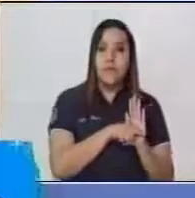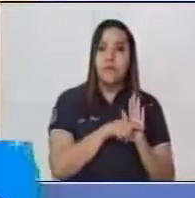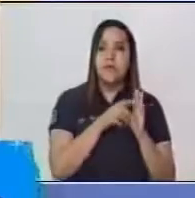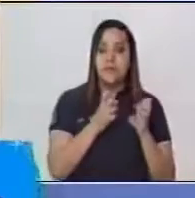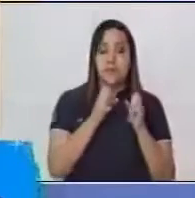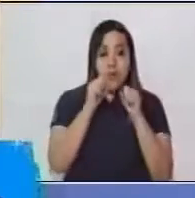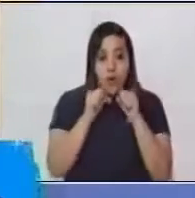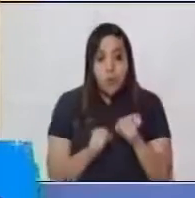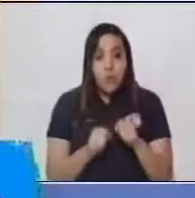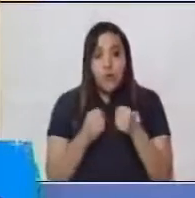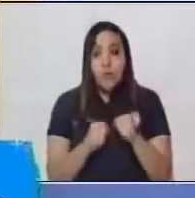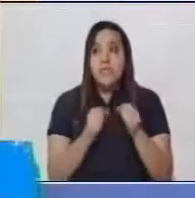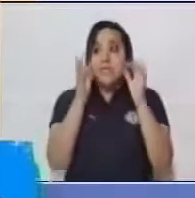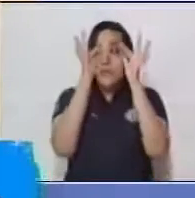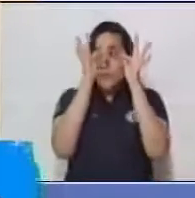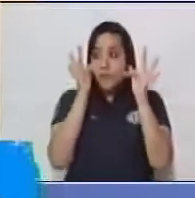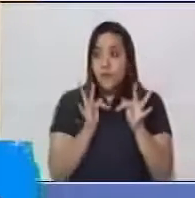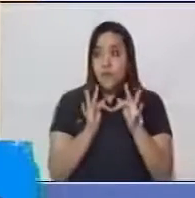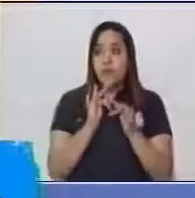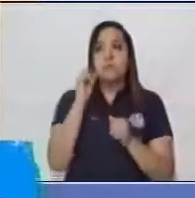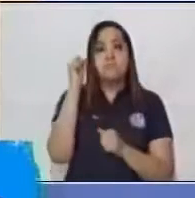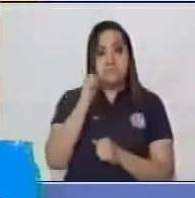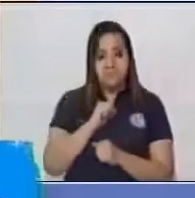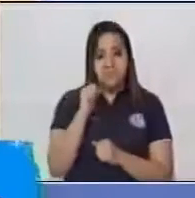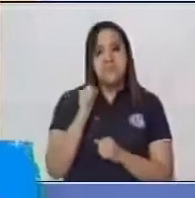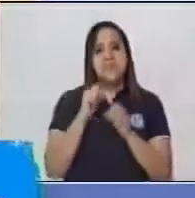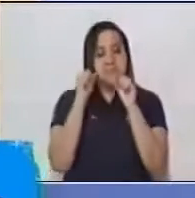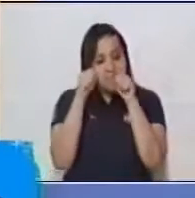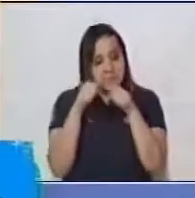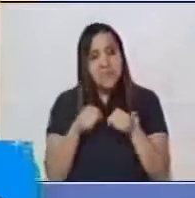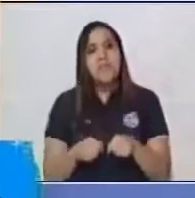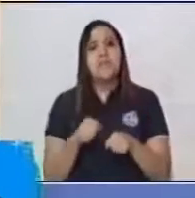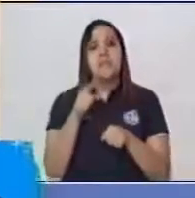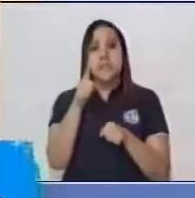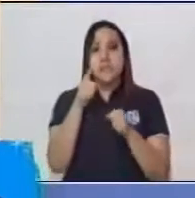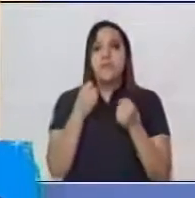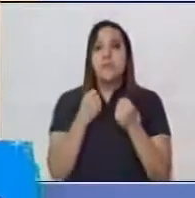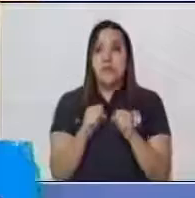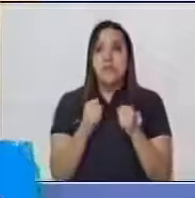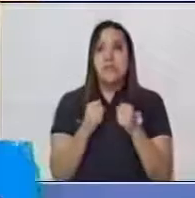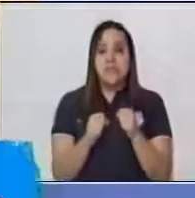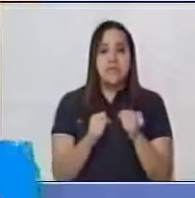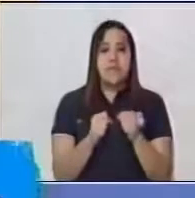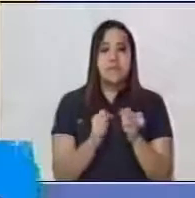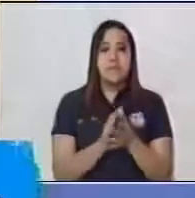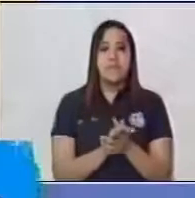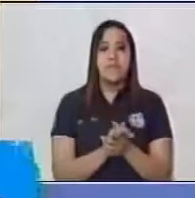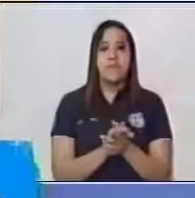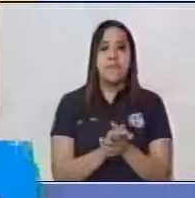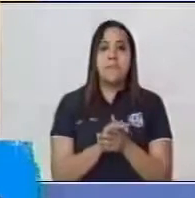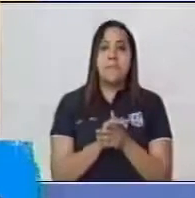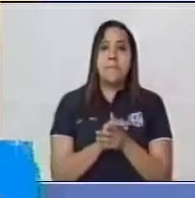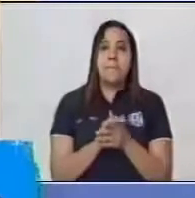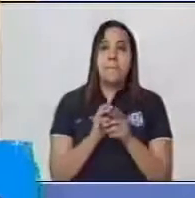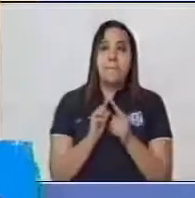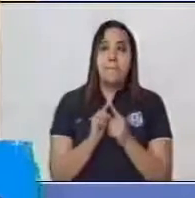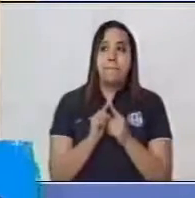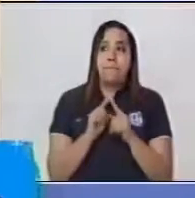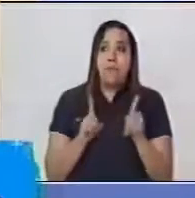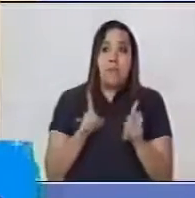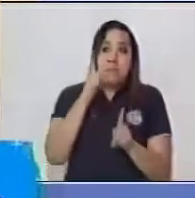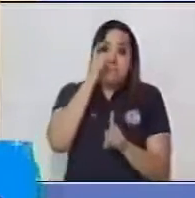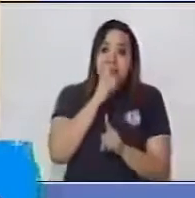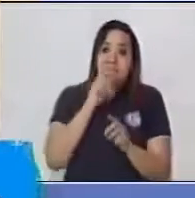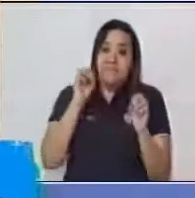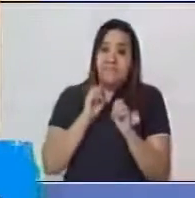la ecuación general? Sí, podemos construir la ecuación general. Pero se nos acabó el